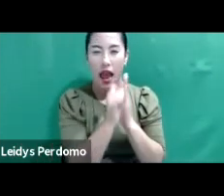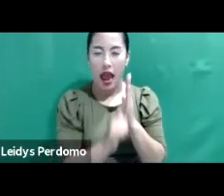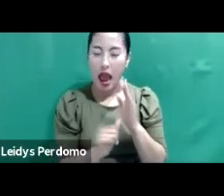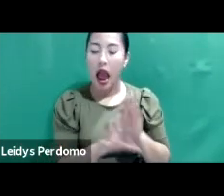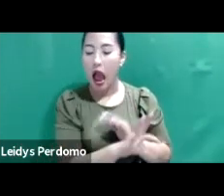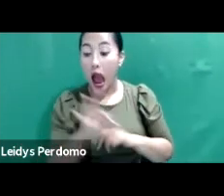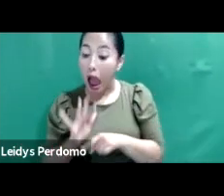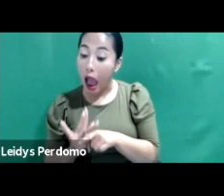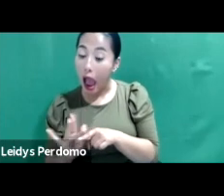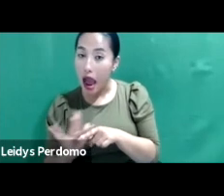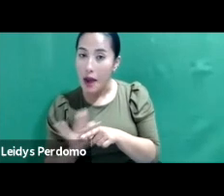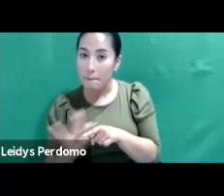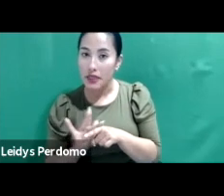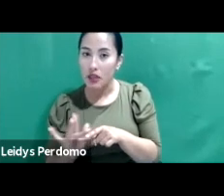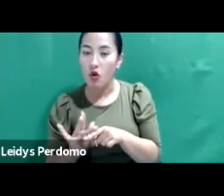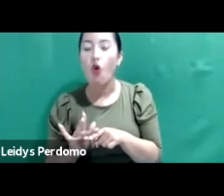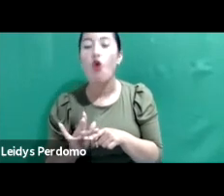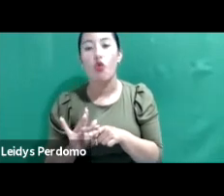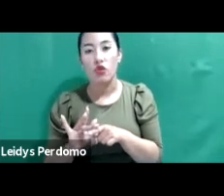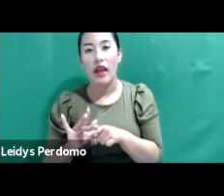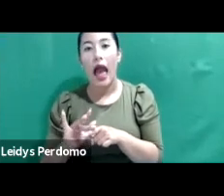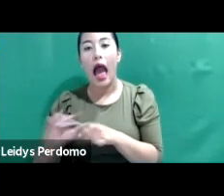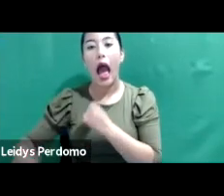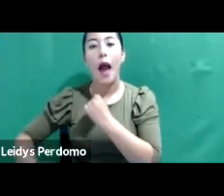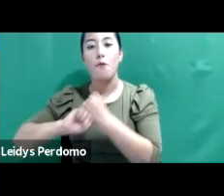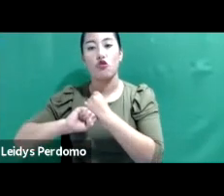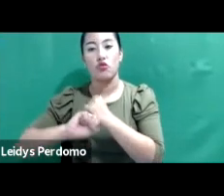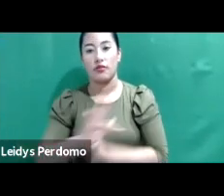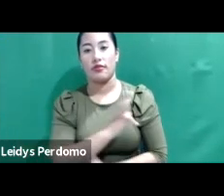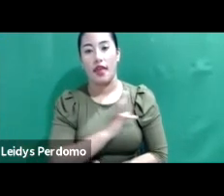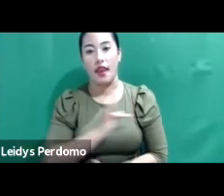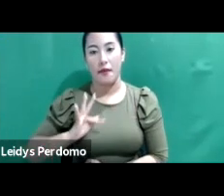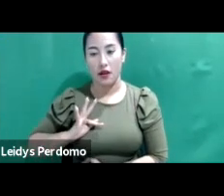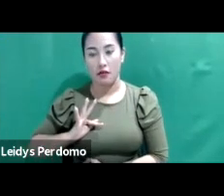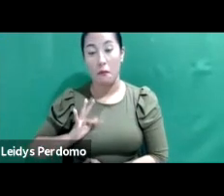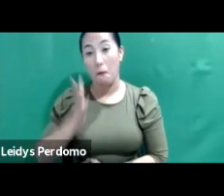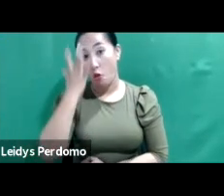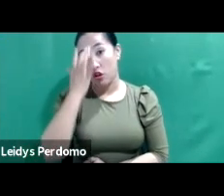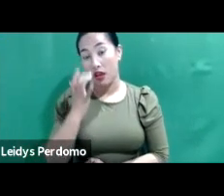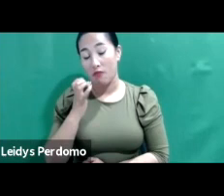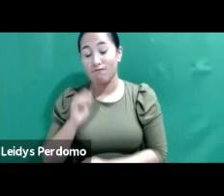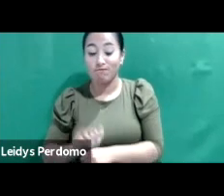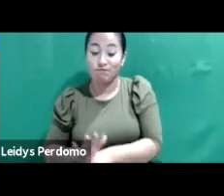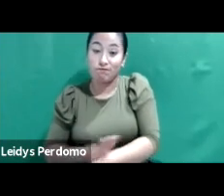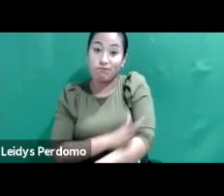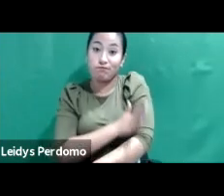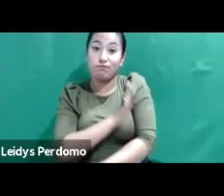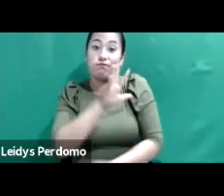que aplicarlo con una base terapéutica. ¿Por qué? Porque hay emociones, porque hay historias de